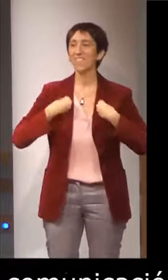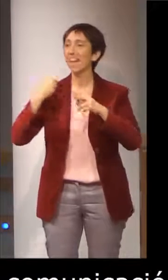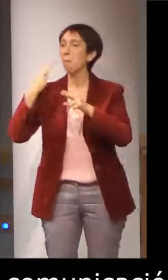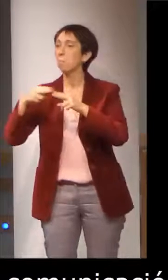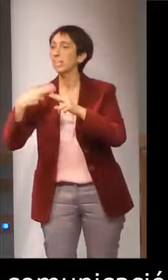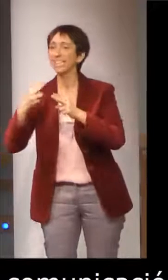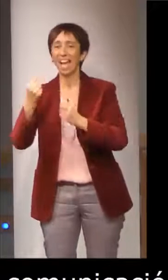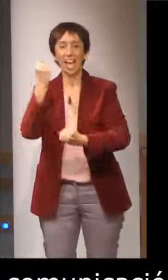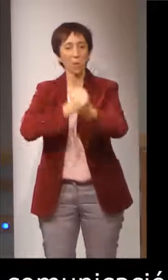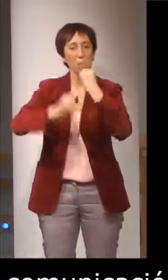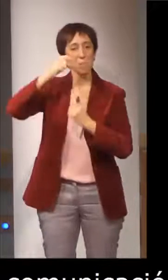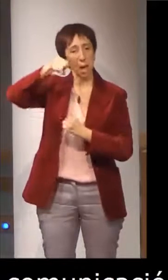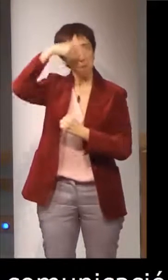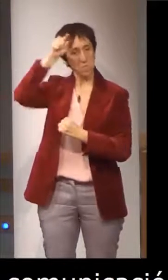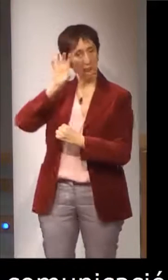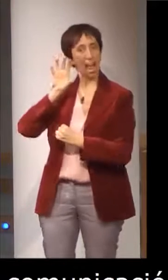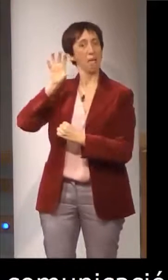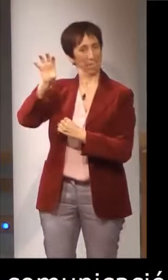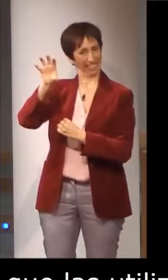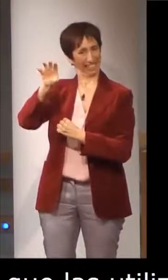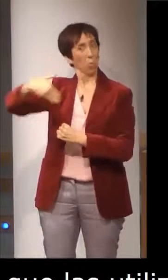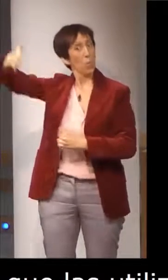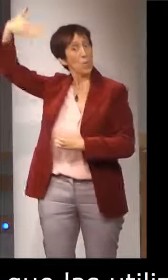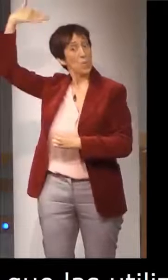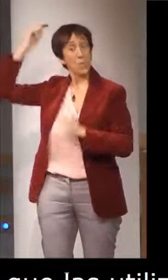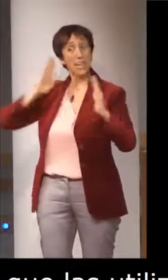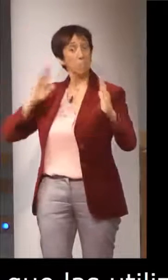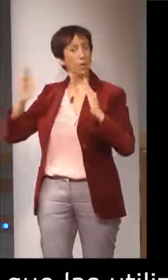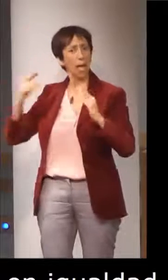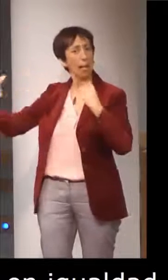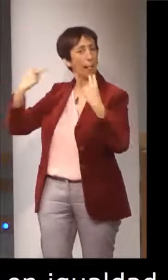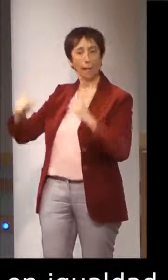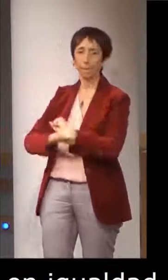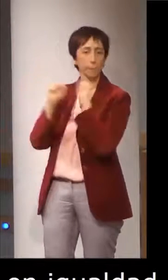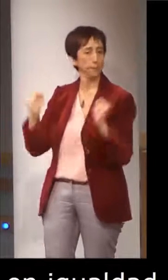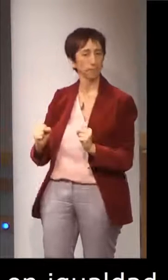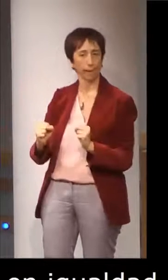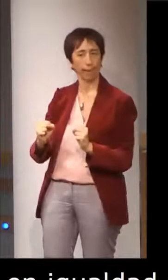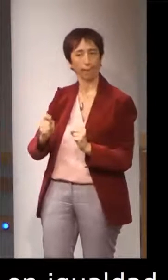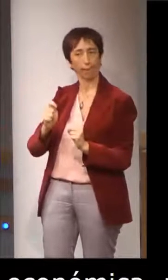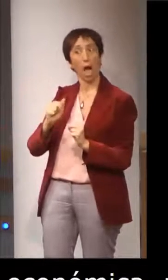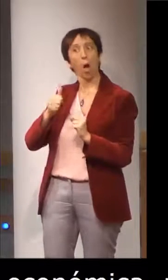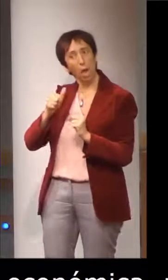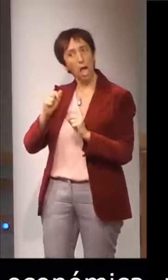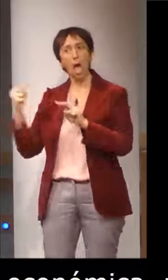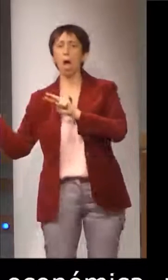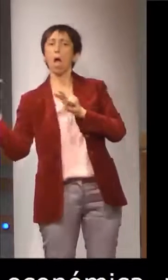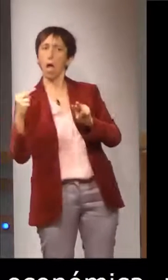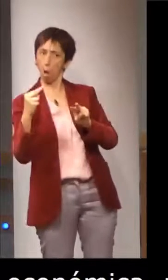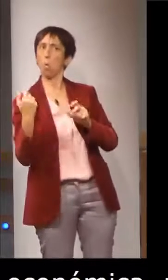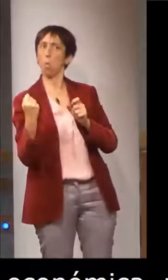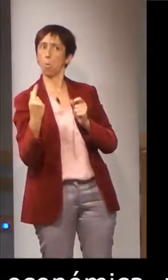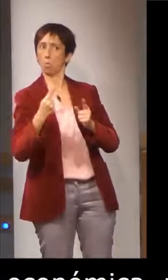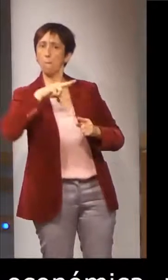en igualdad de condiciones en la vida económica, política, social y cultural de nuestro país. En un momento en el que veíamos que